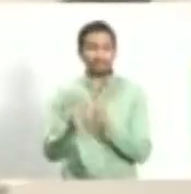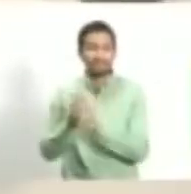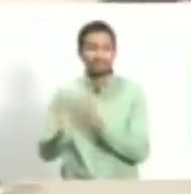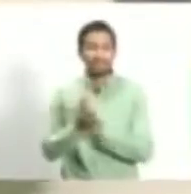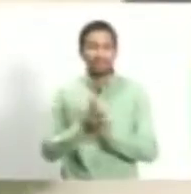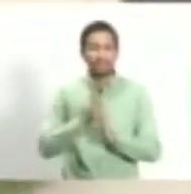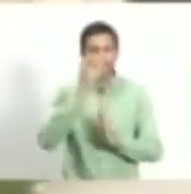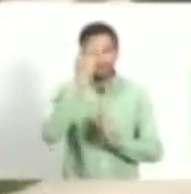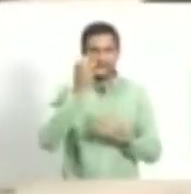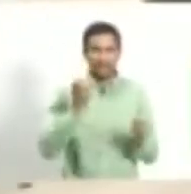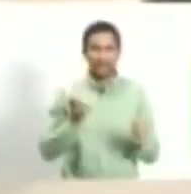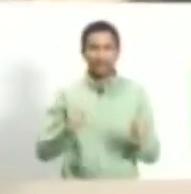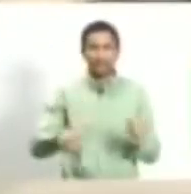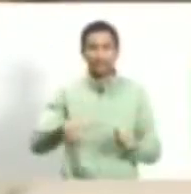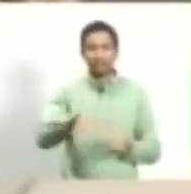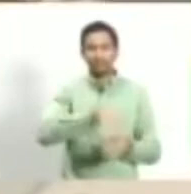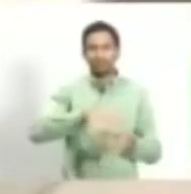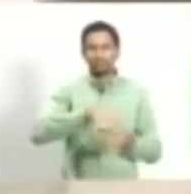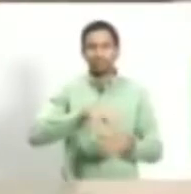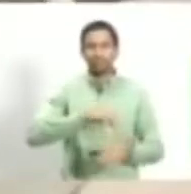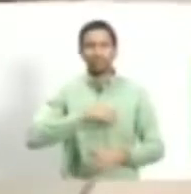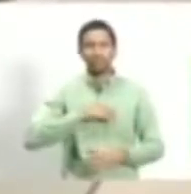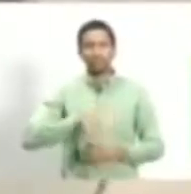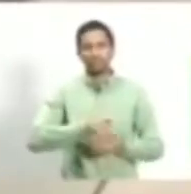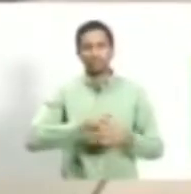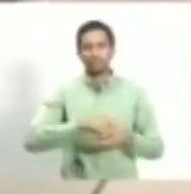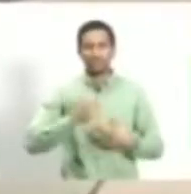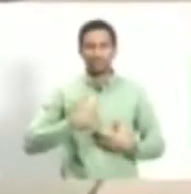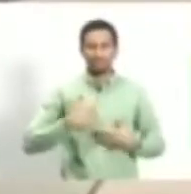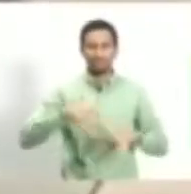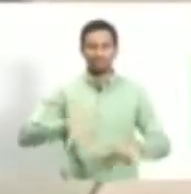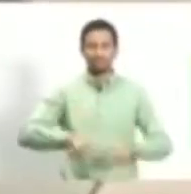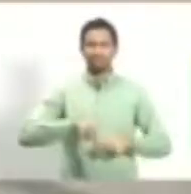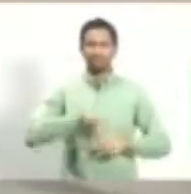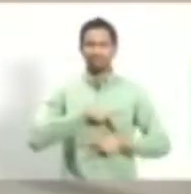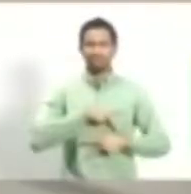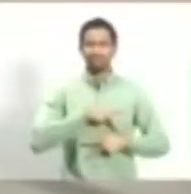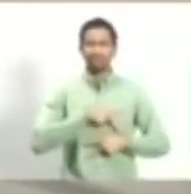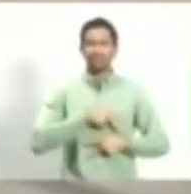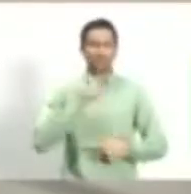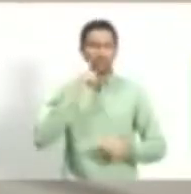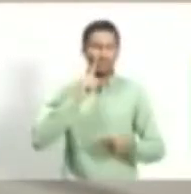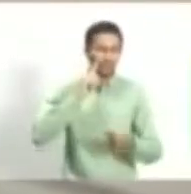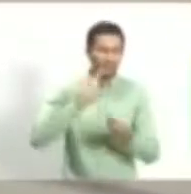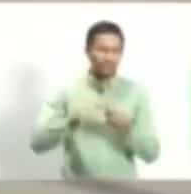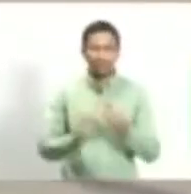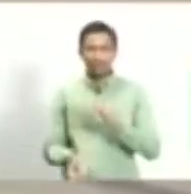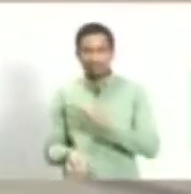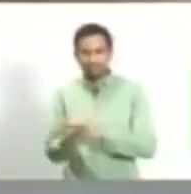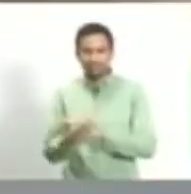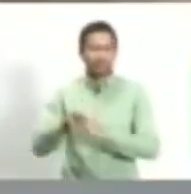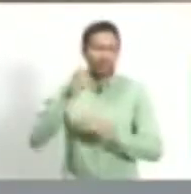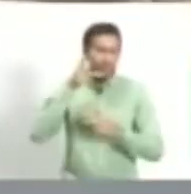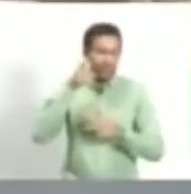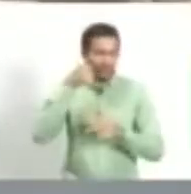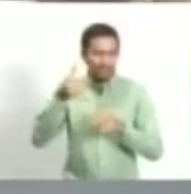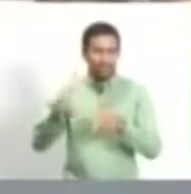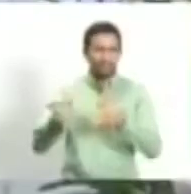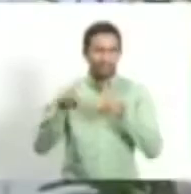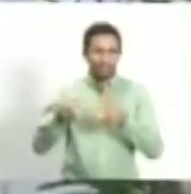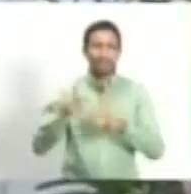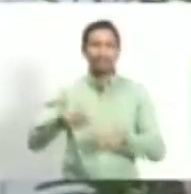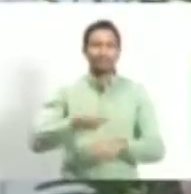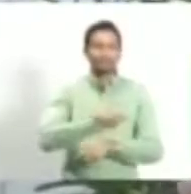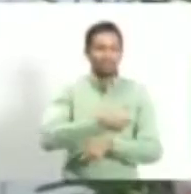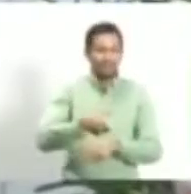la franquicia de la ciudad, lo que les daría el derecho a apoderarse de los negocios de la extorsión, el microtráfico, narcotráfico y los